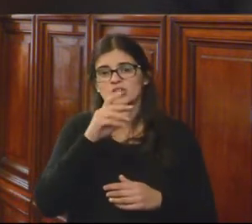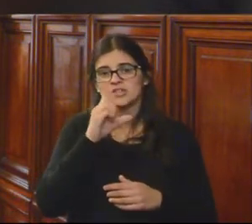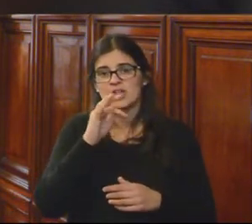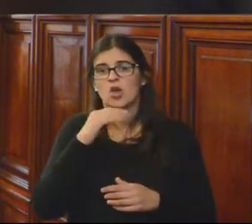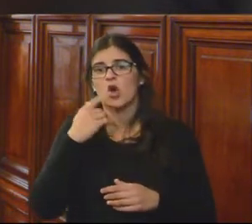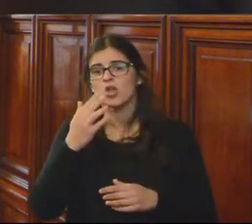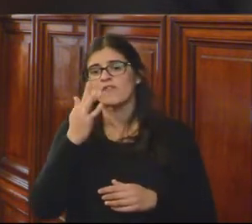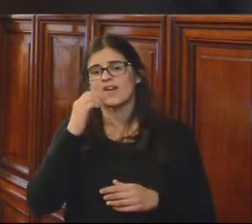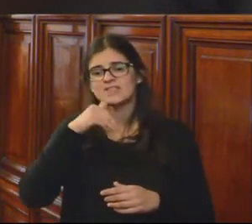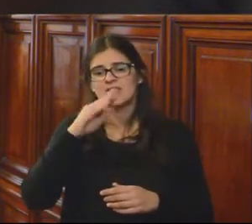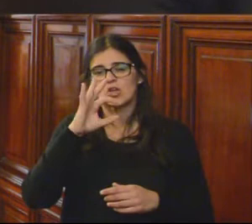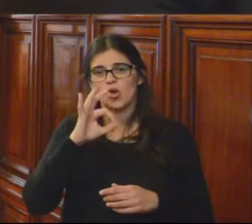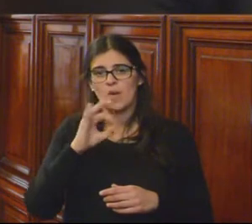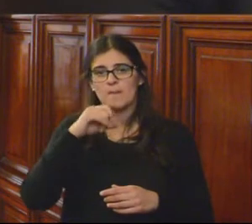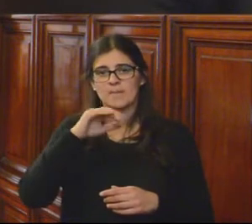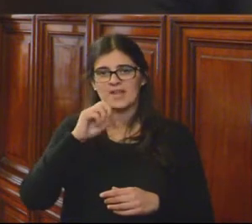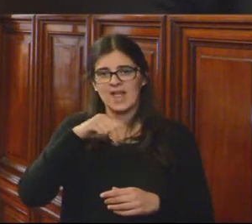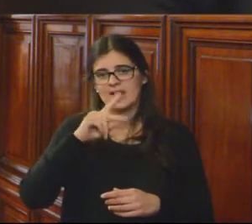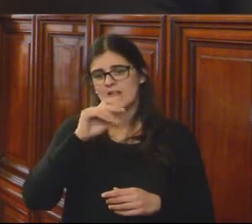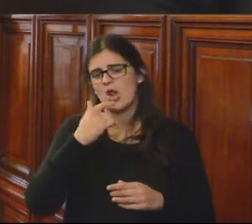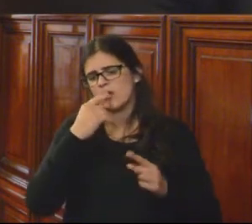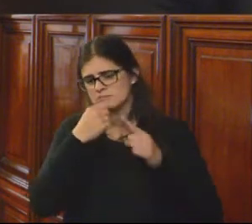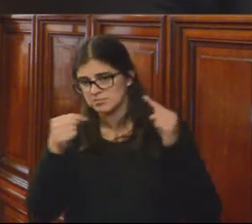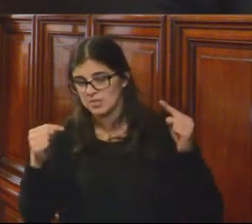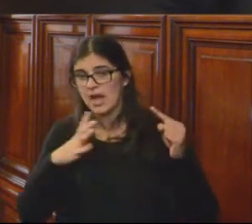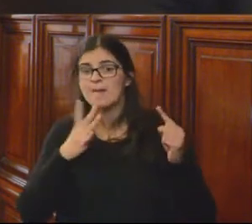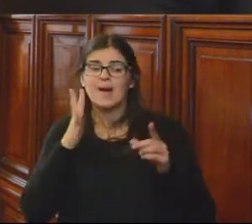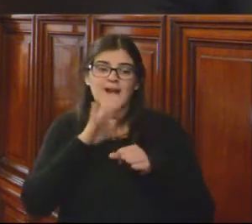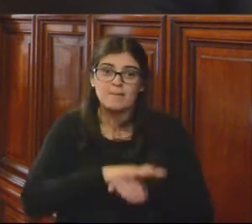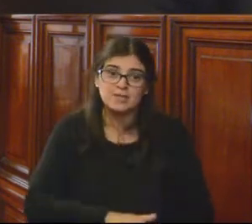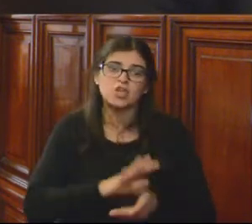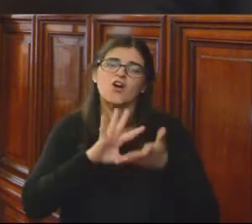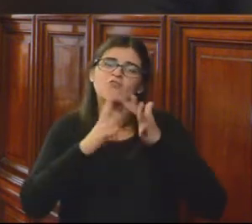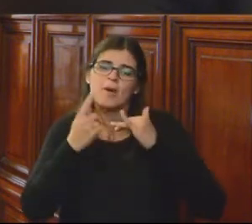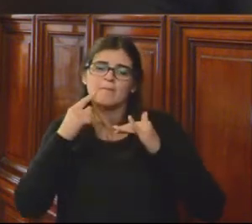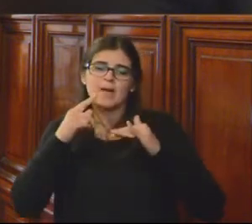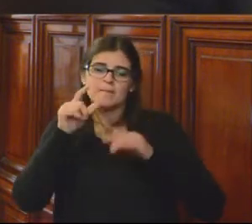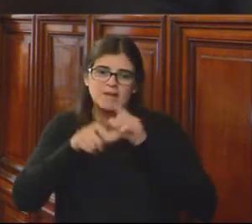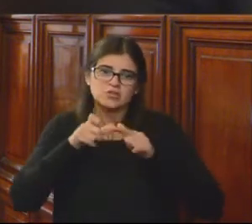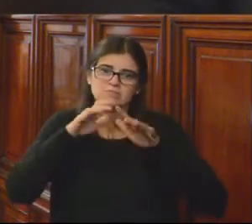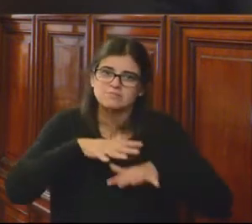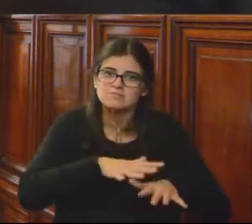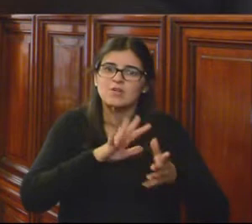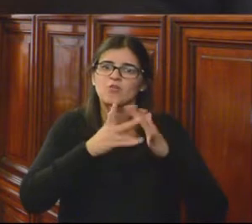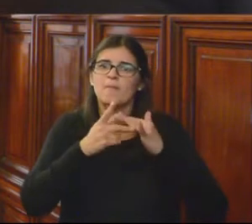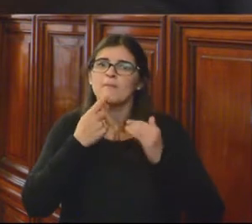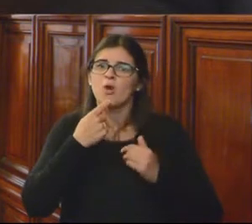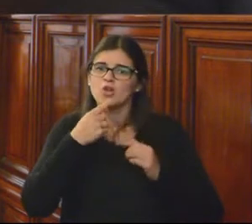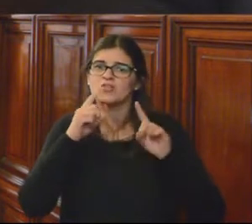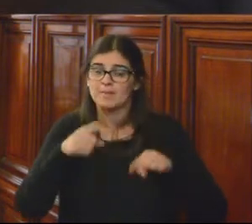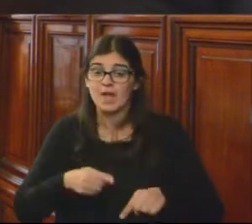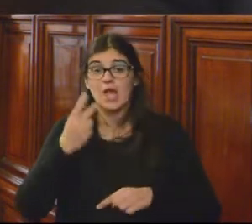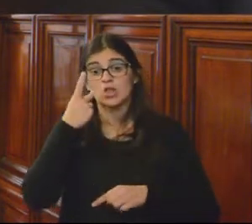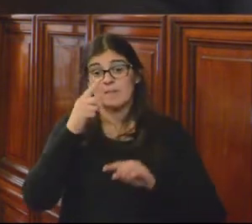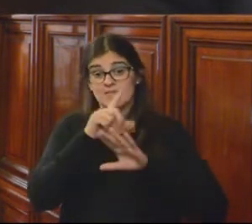de Miranda, incluso a los CLAP, entre otros, a la estructura de represión y delación sobre manifestantes y a disidentes políticos. En